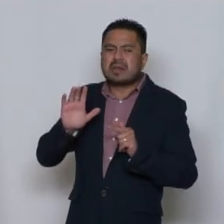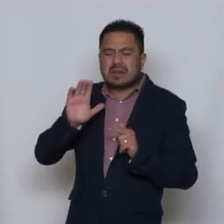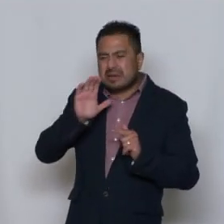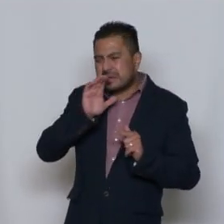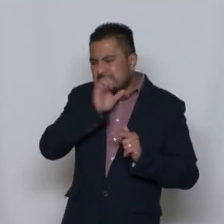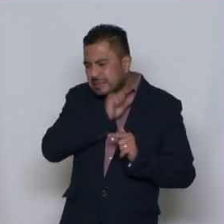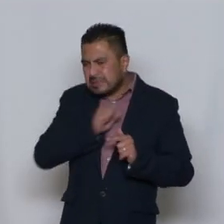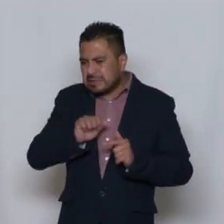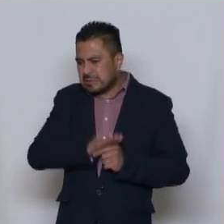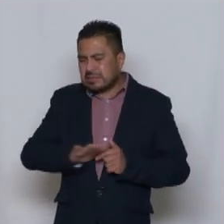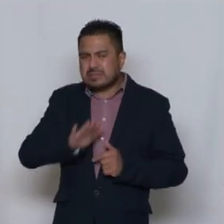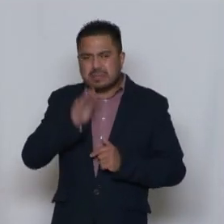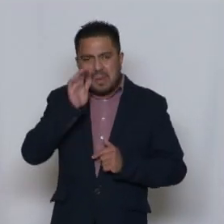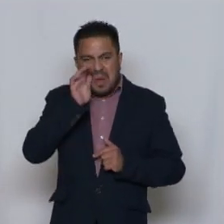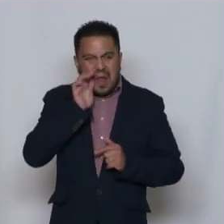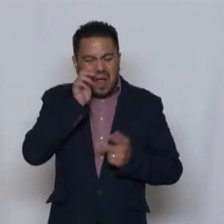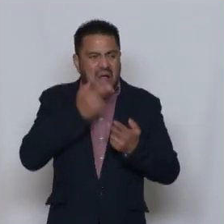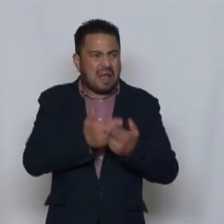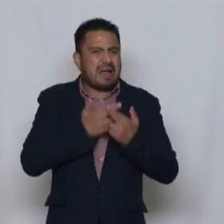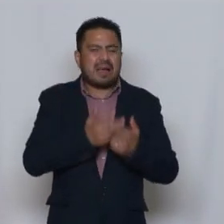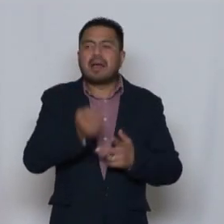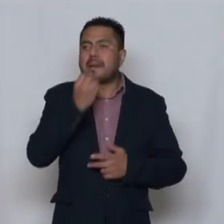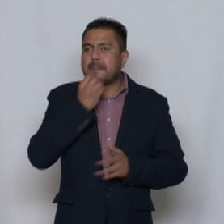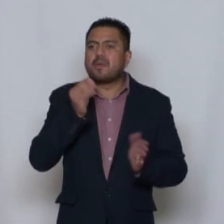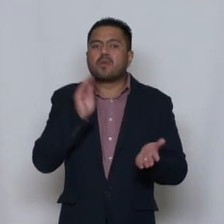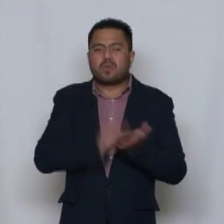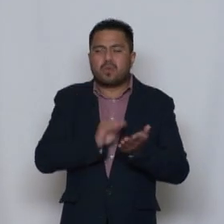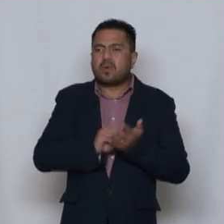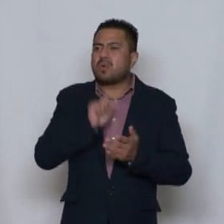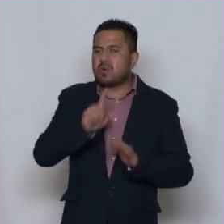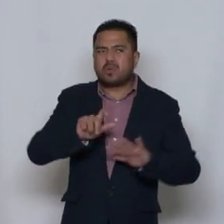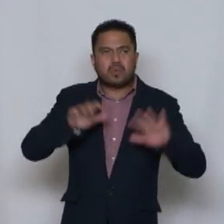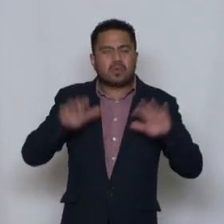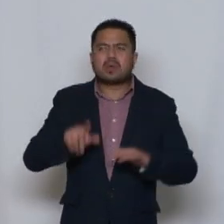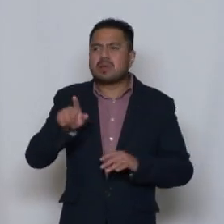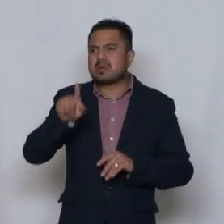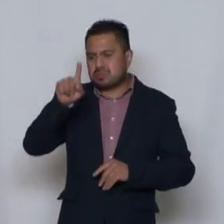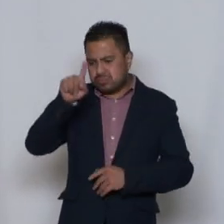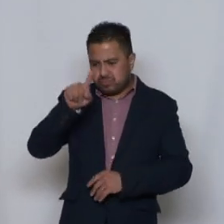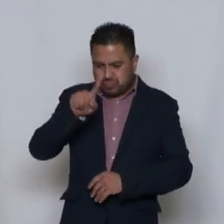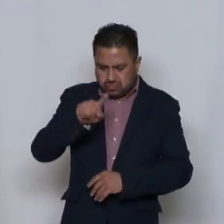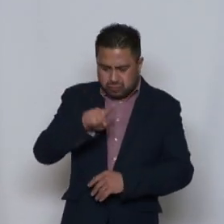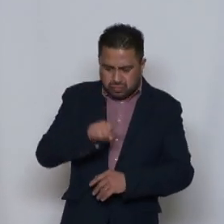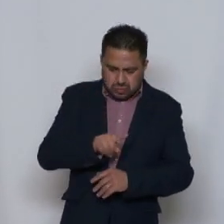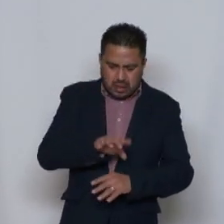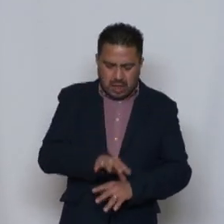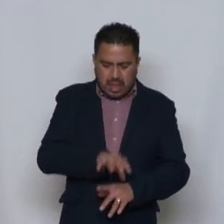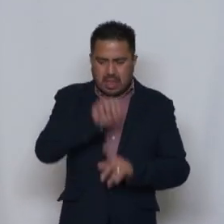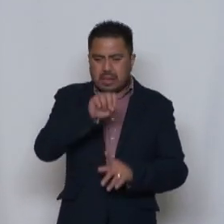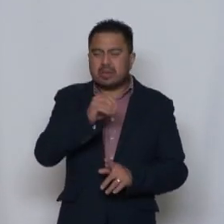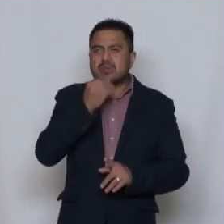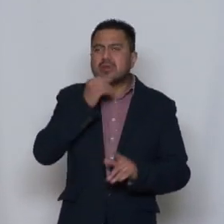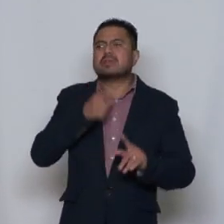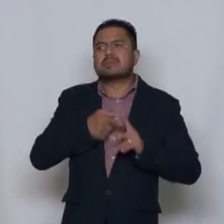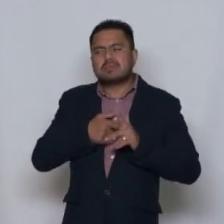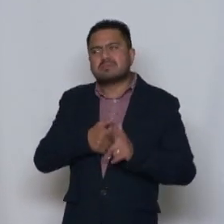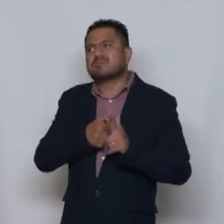todavía encuentran suficiente alimento y aún cuando hay lluvia, pues ellos bajan por alimento y entonces siguen su